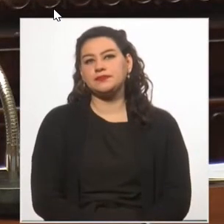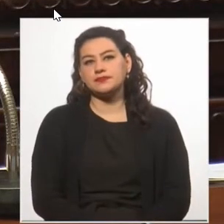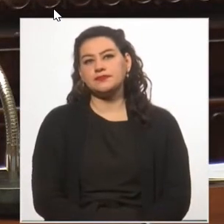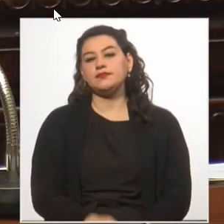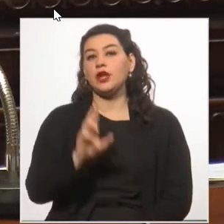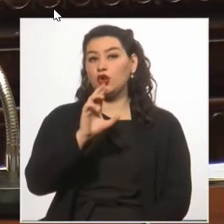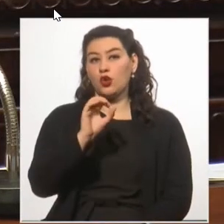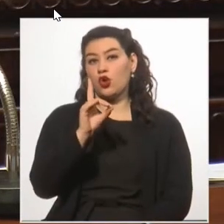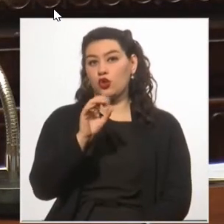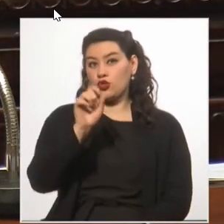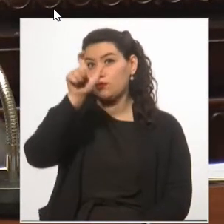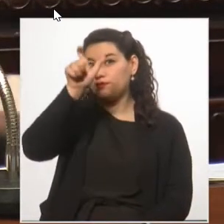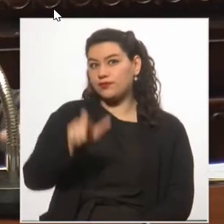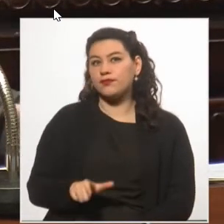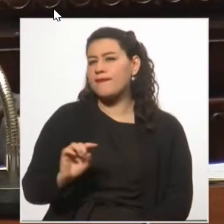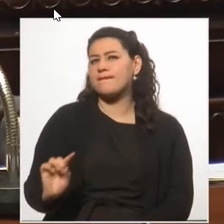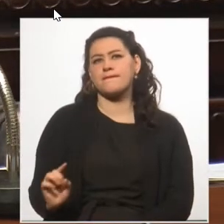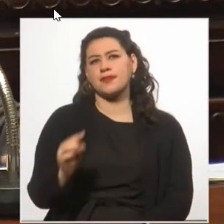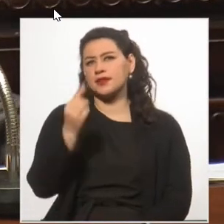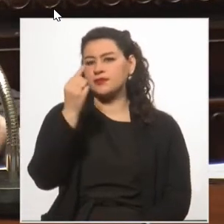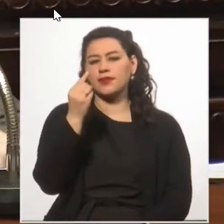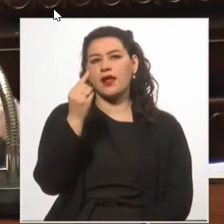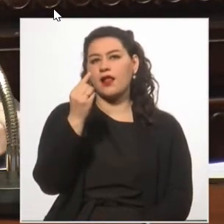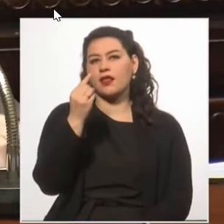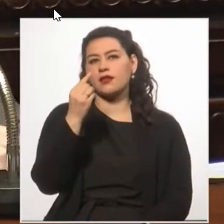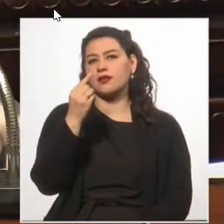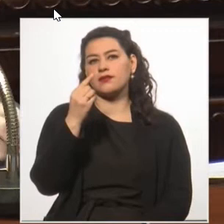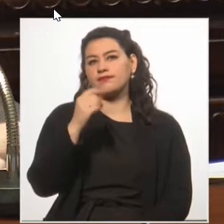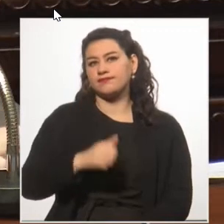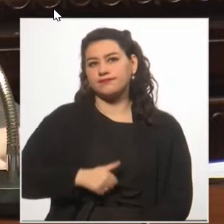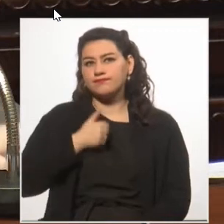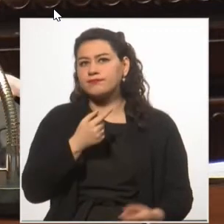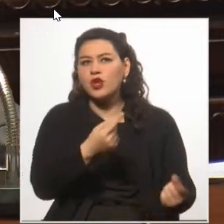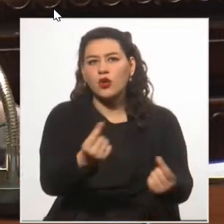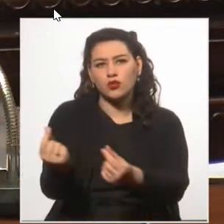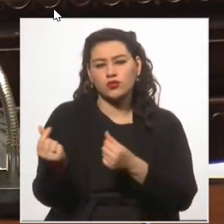Para Rodó, el predominio del utilitarismo